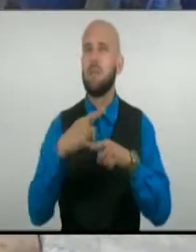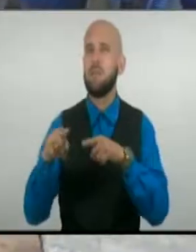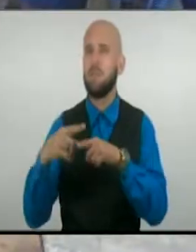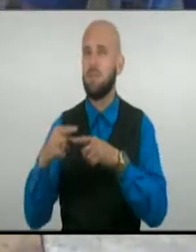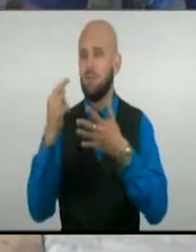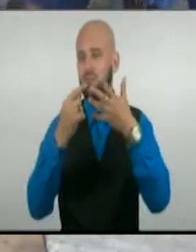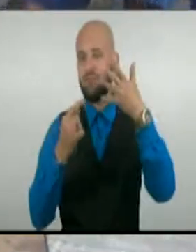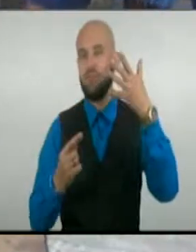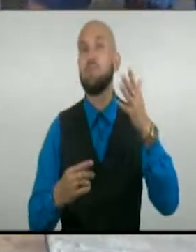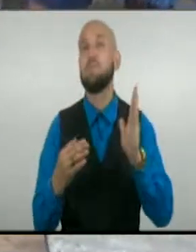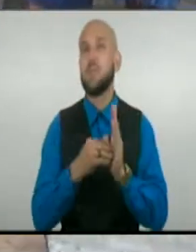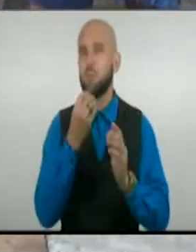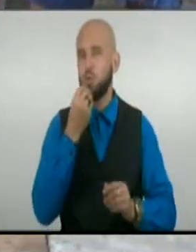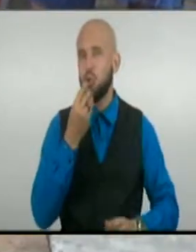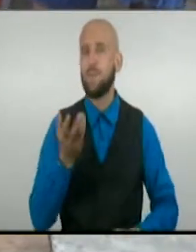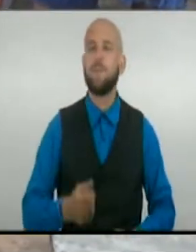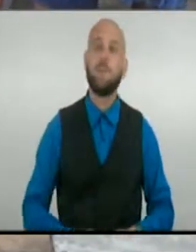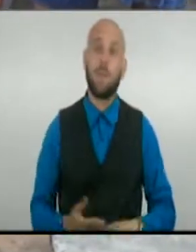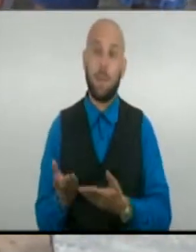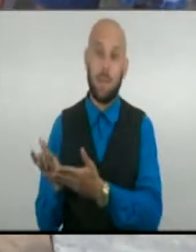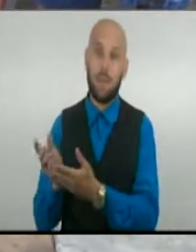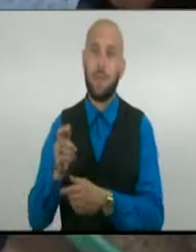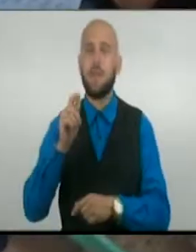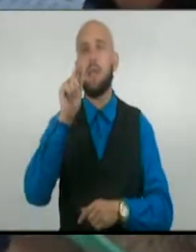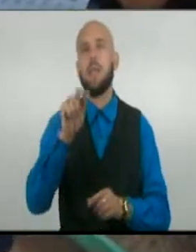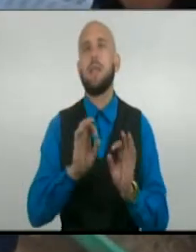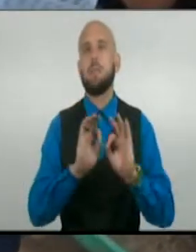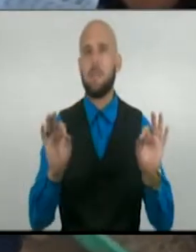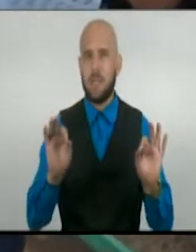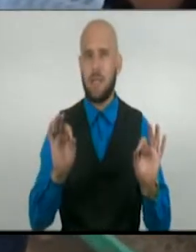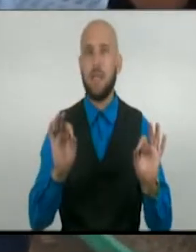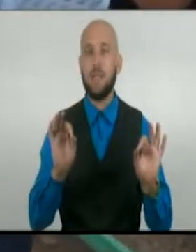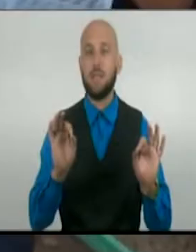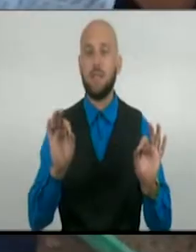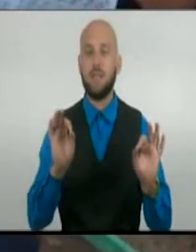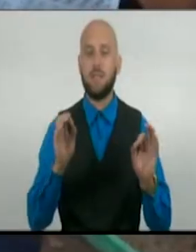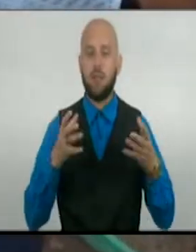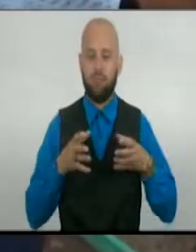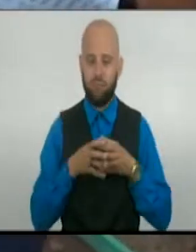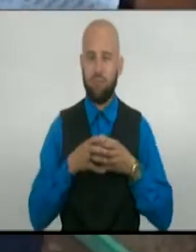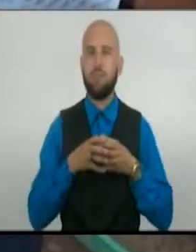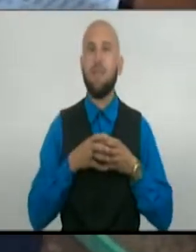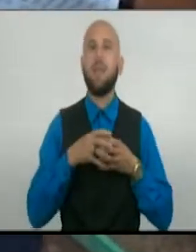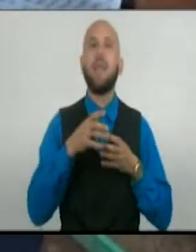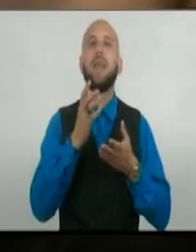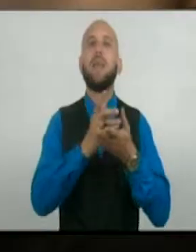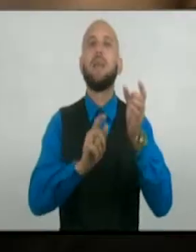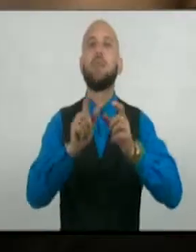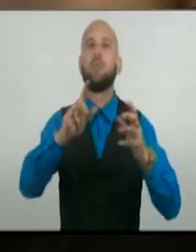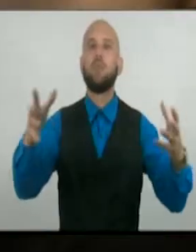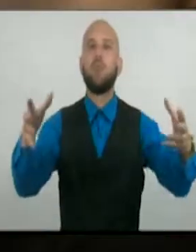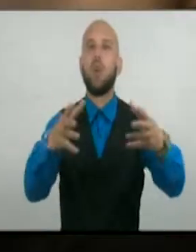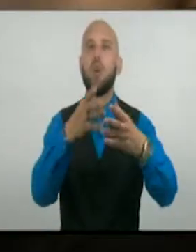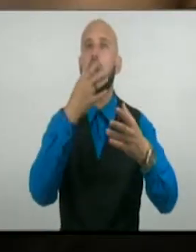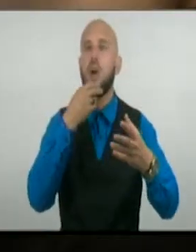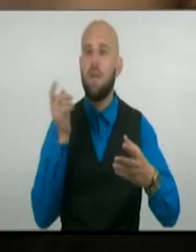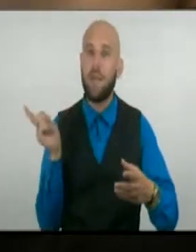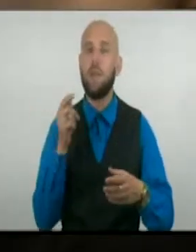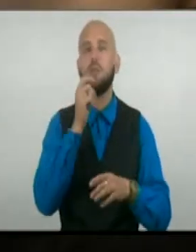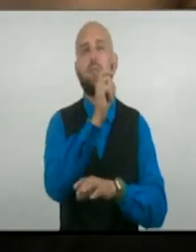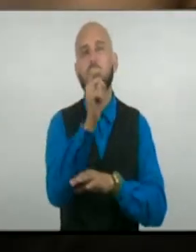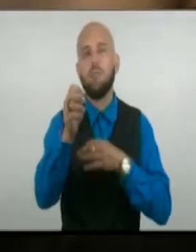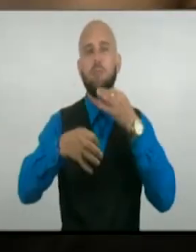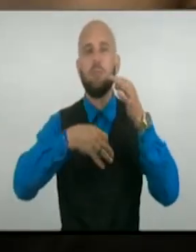las especialistas de prosalud camagüey intercambiaron con los estudiantes sobre lo que indican las cifras cada año unos